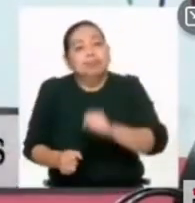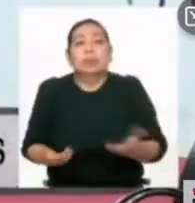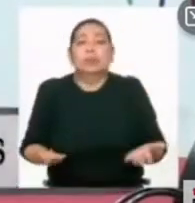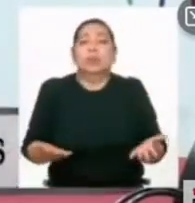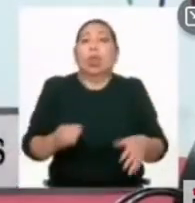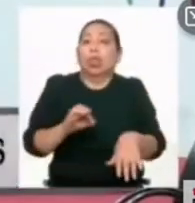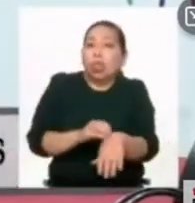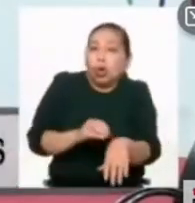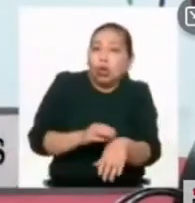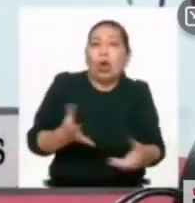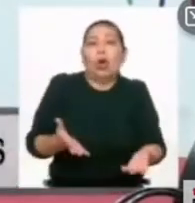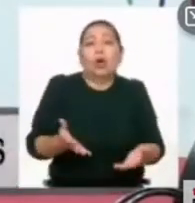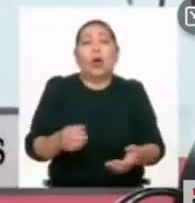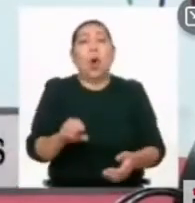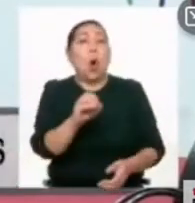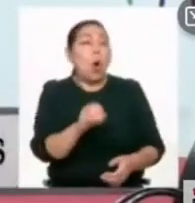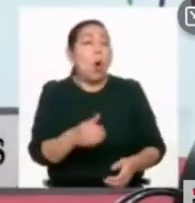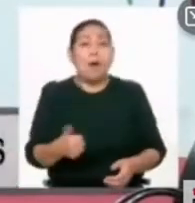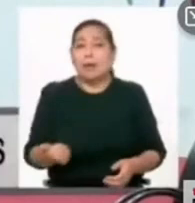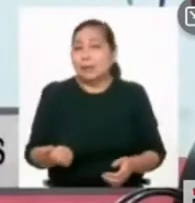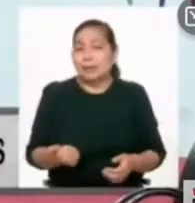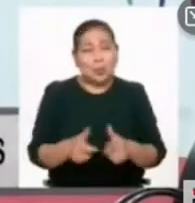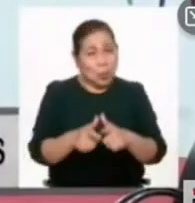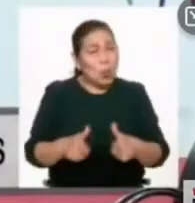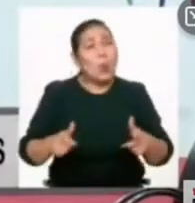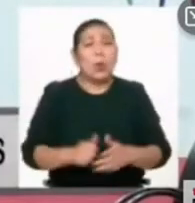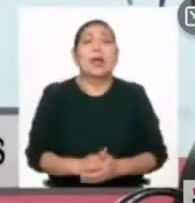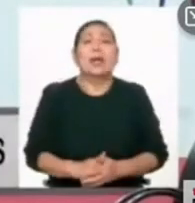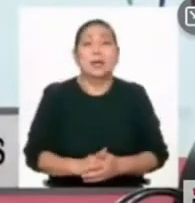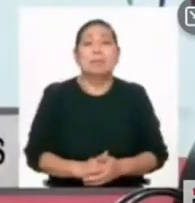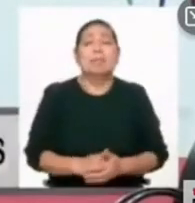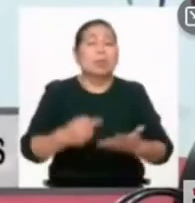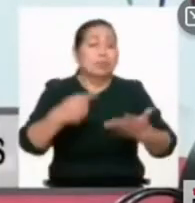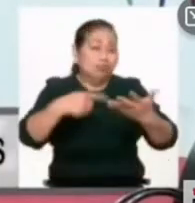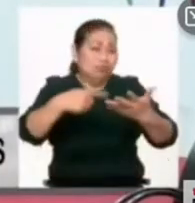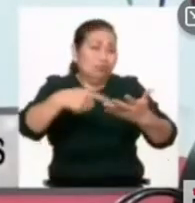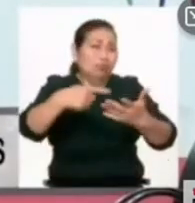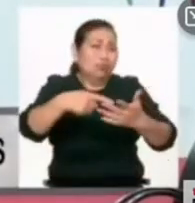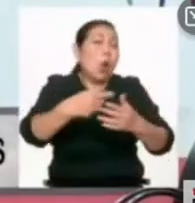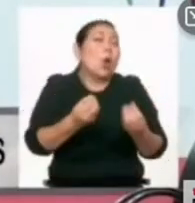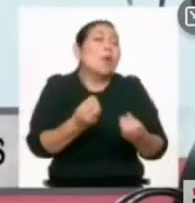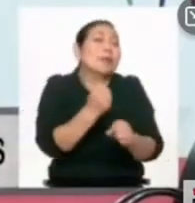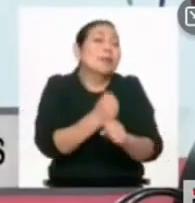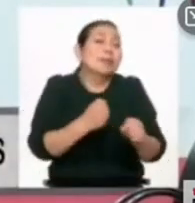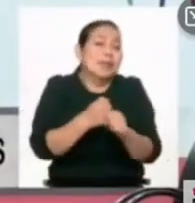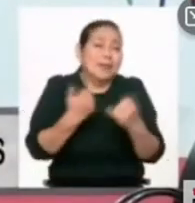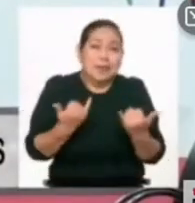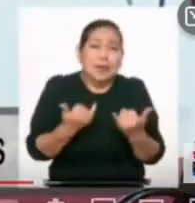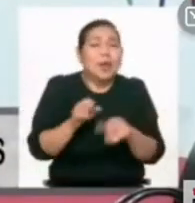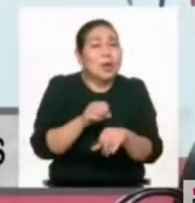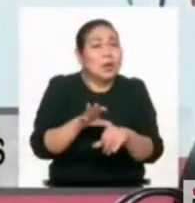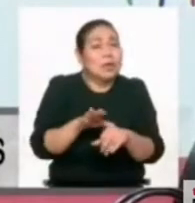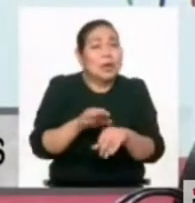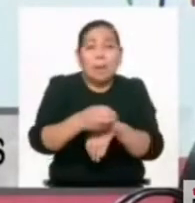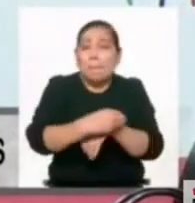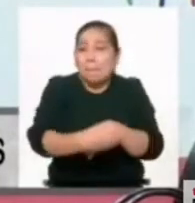lo menos pues llegue uno o más médicos a ese nosocomio. Y en fin, así es como se trabaja en los